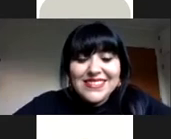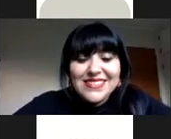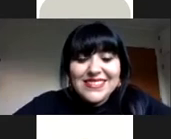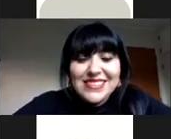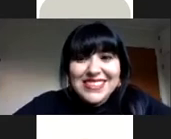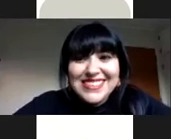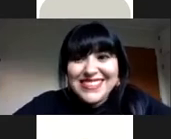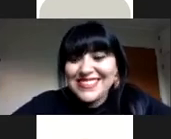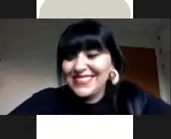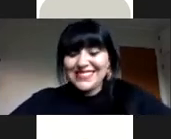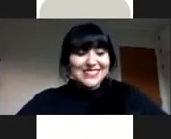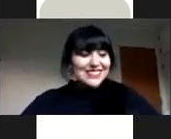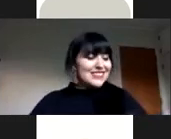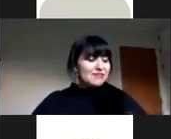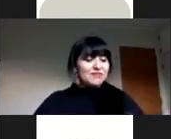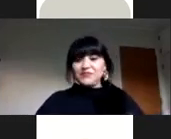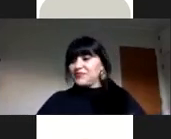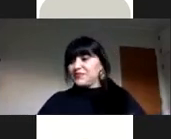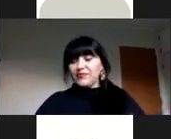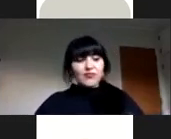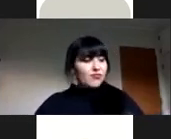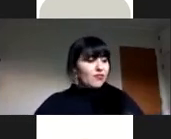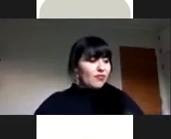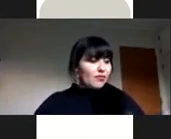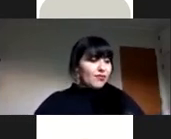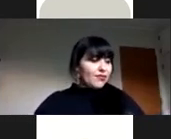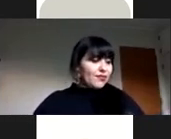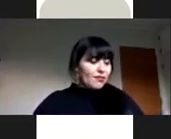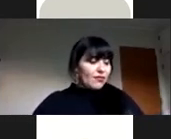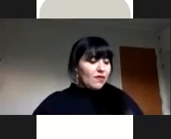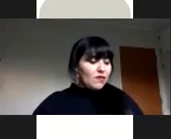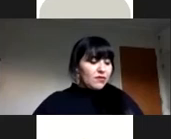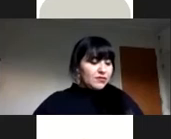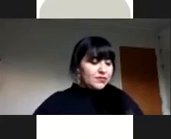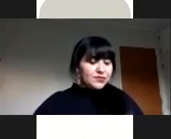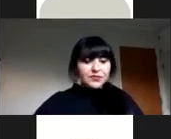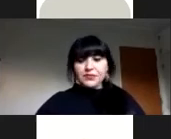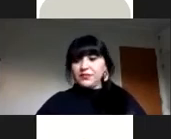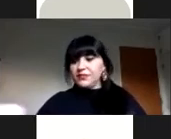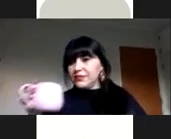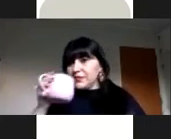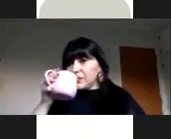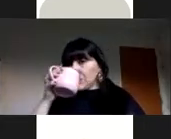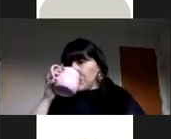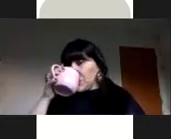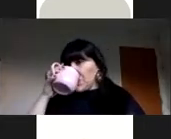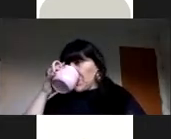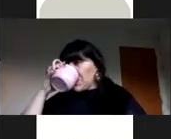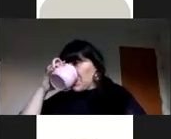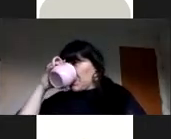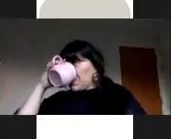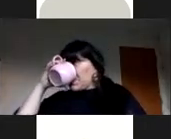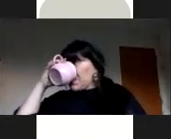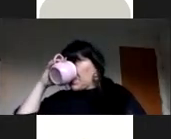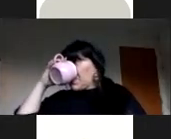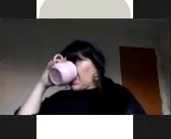Así es, Caro. Dice, Claudia dice, es que en general la tele muestra mucha delincuencia y también de la